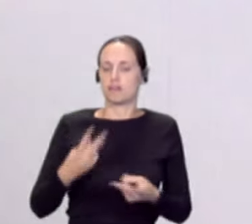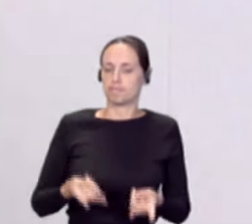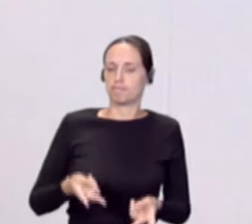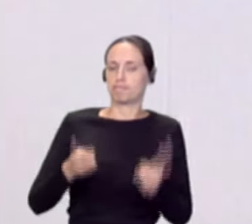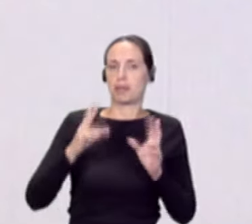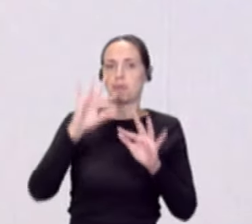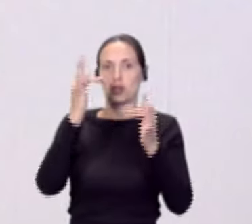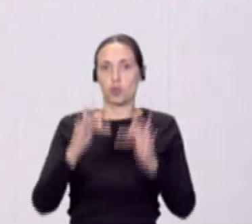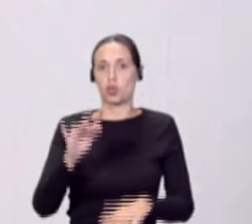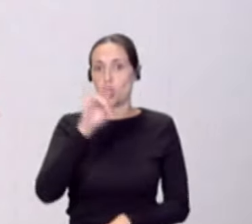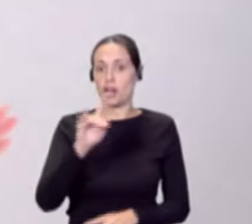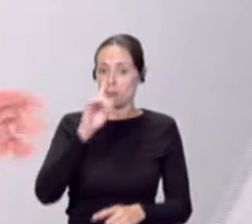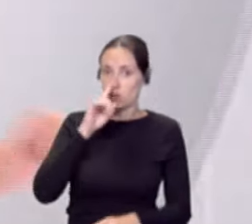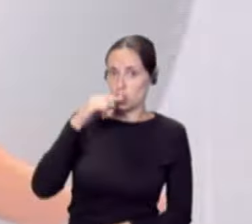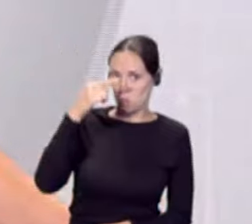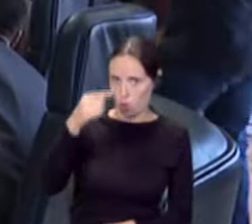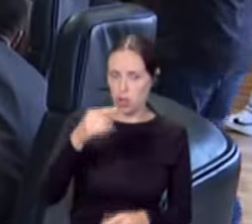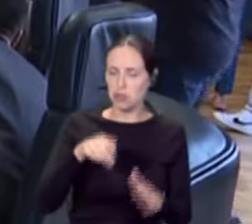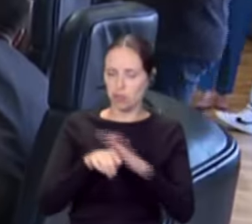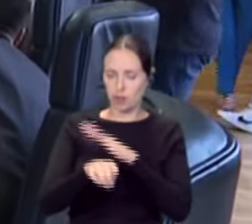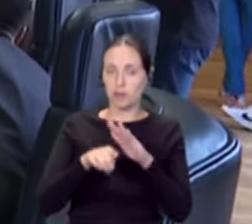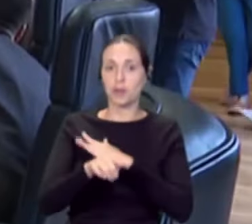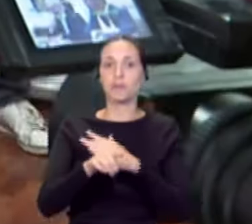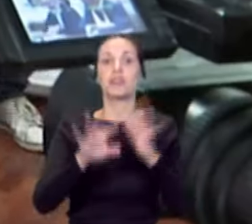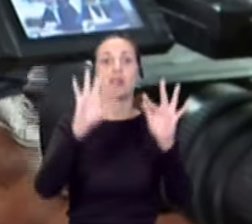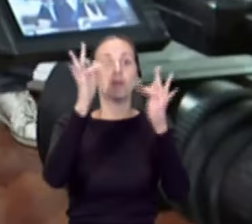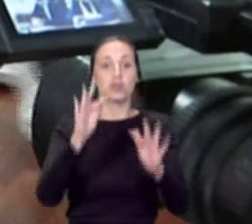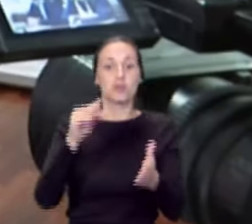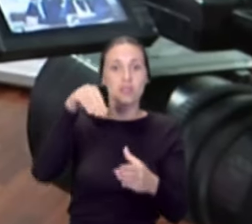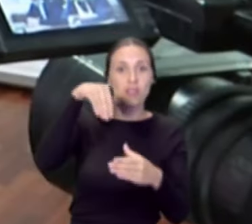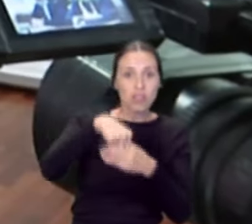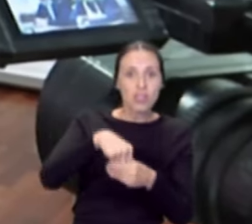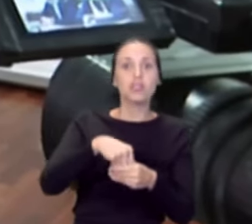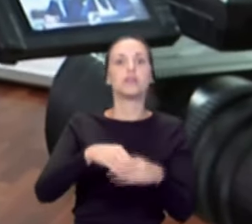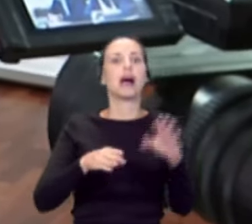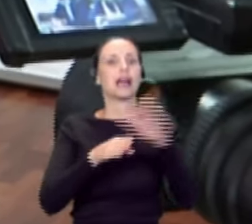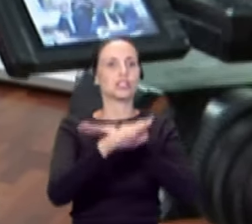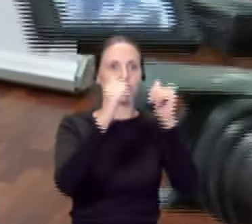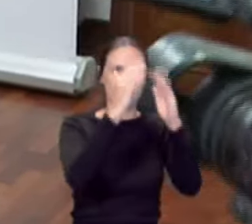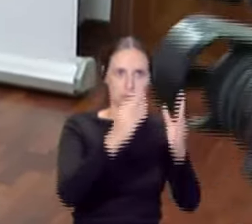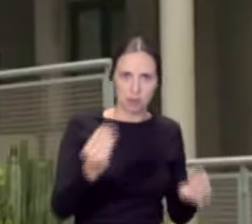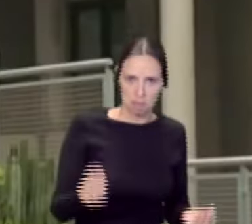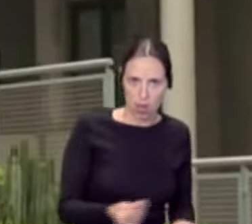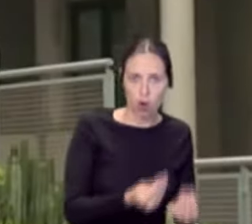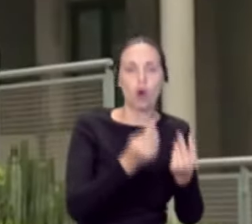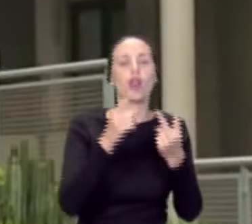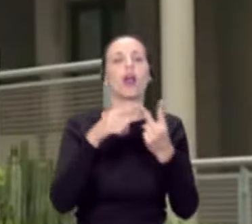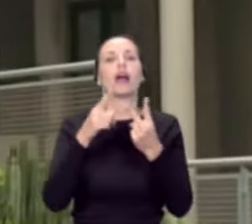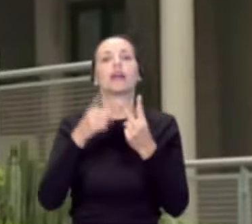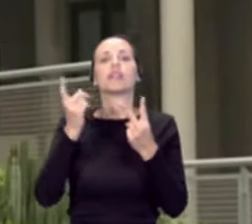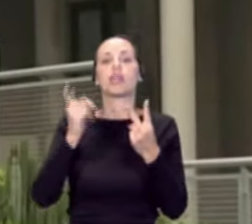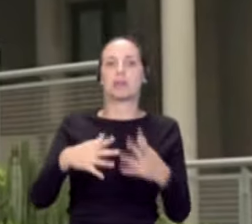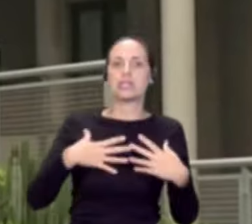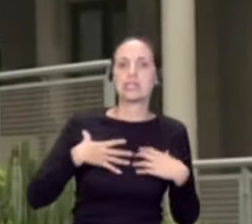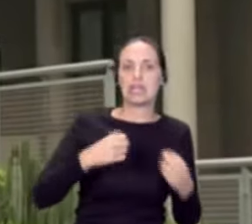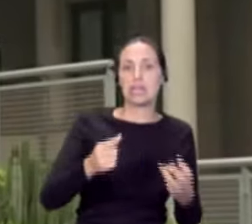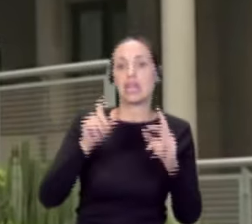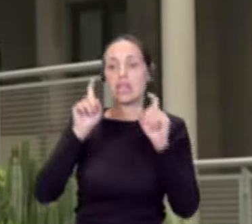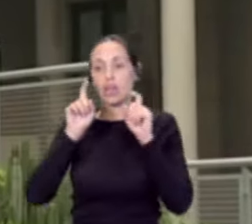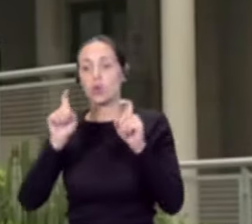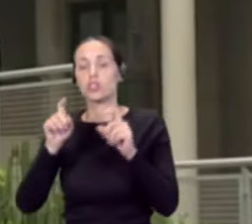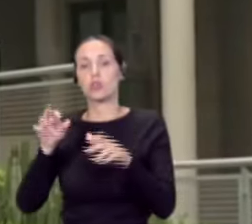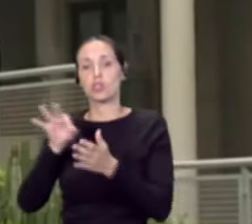Canarias del año que viene. Unas cuentas que tendrán entre sus prioridades mejorar el acceso a las viviendas. También se aumentan las partidas en sanidad, educación o servicios